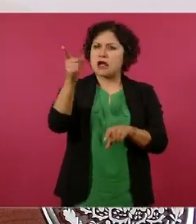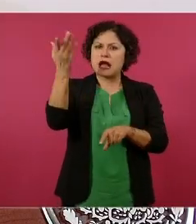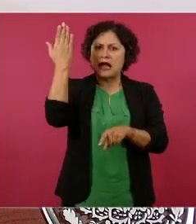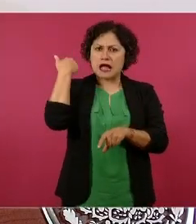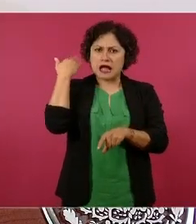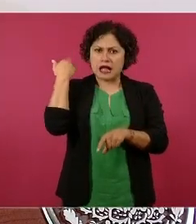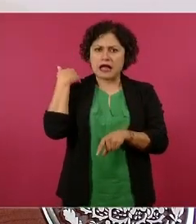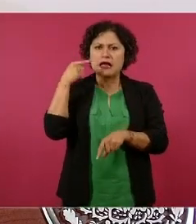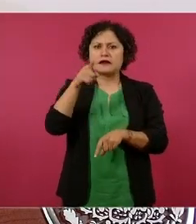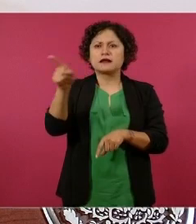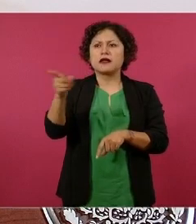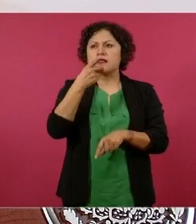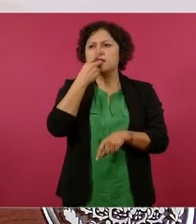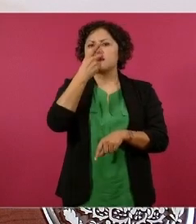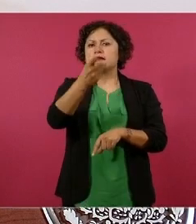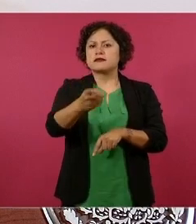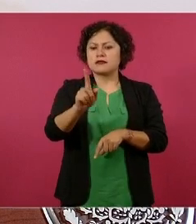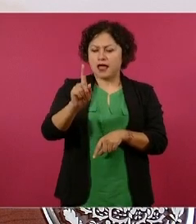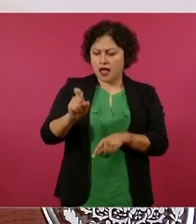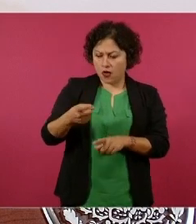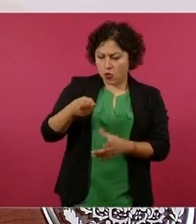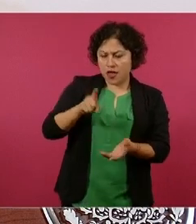y todo eso se arregló.